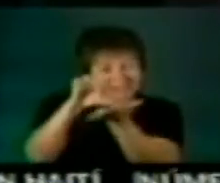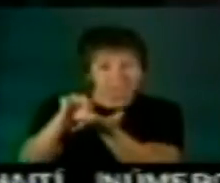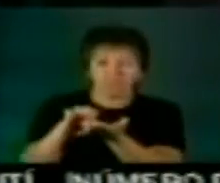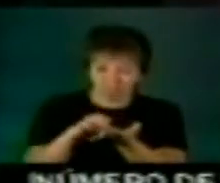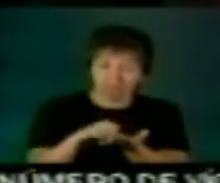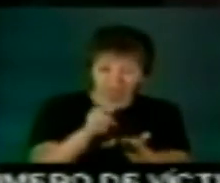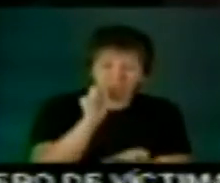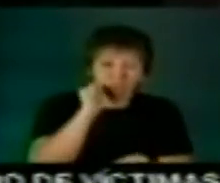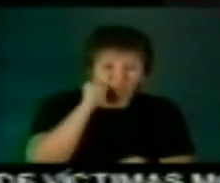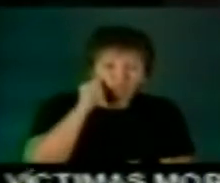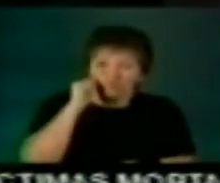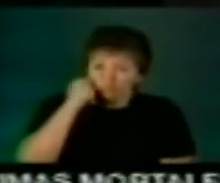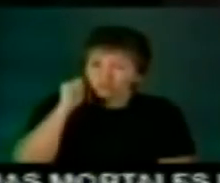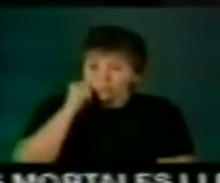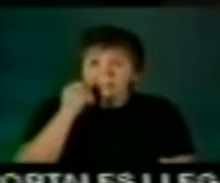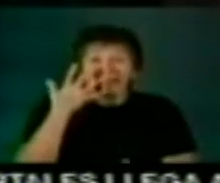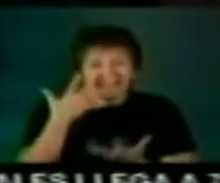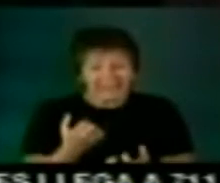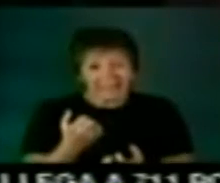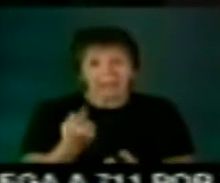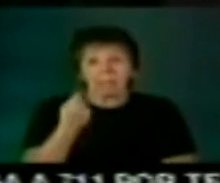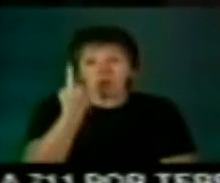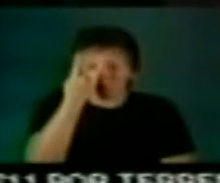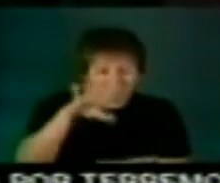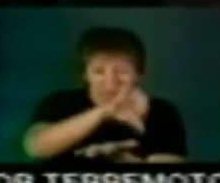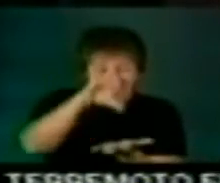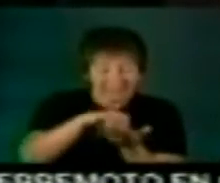pero seguimos fracasando en hacer la patria grande,